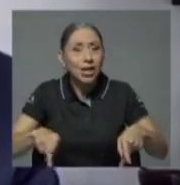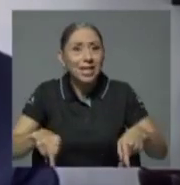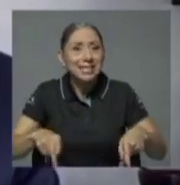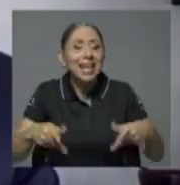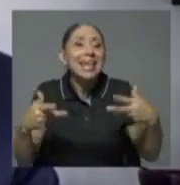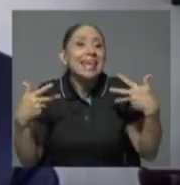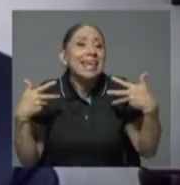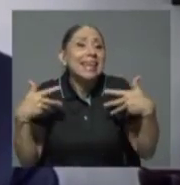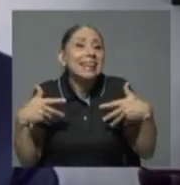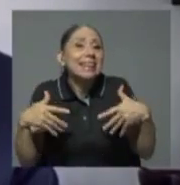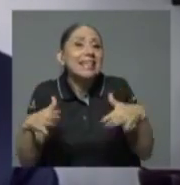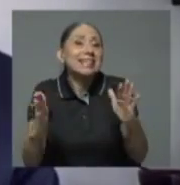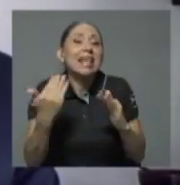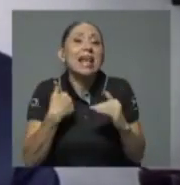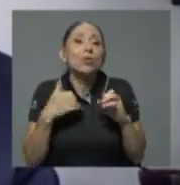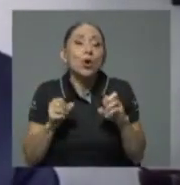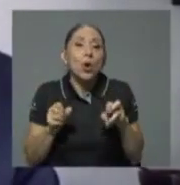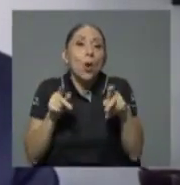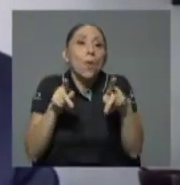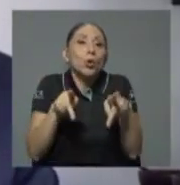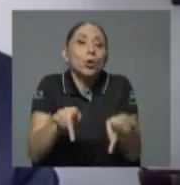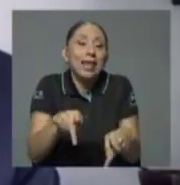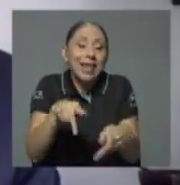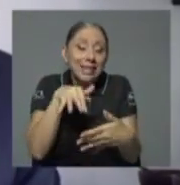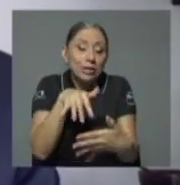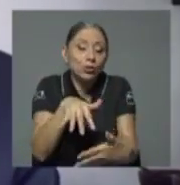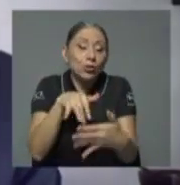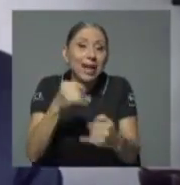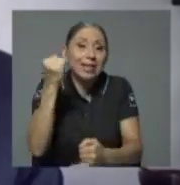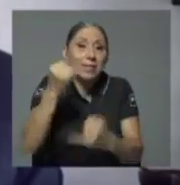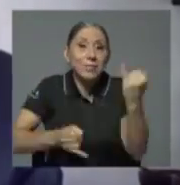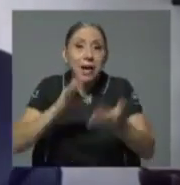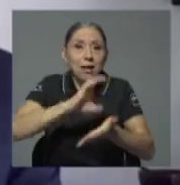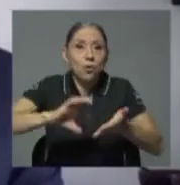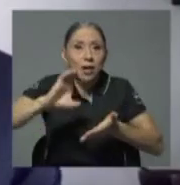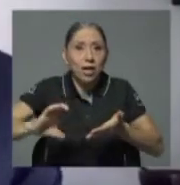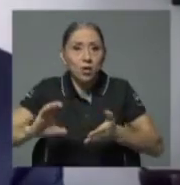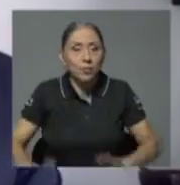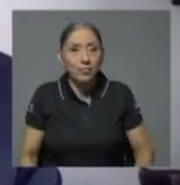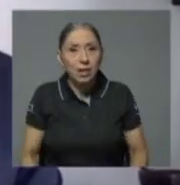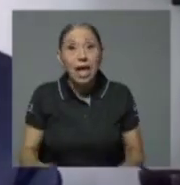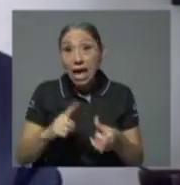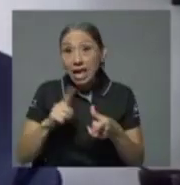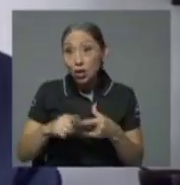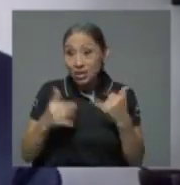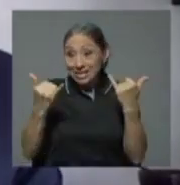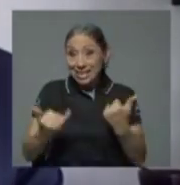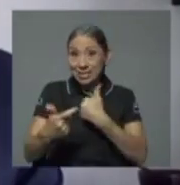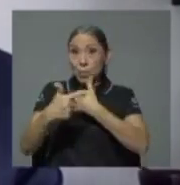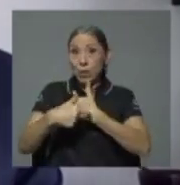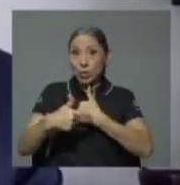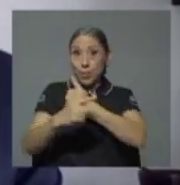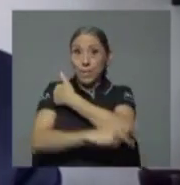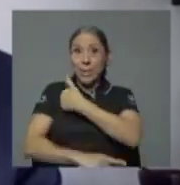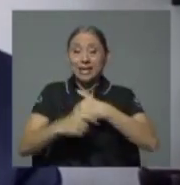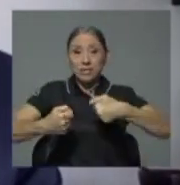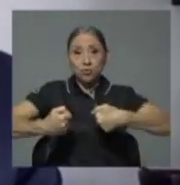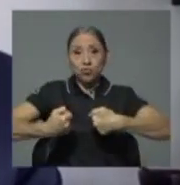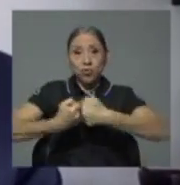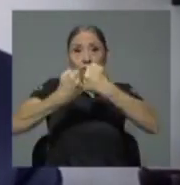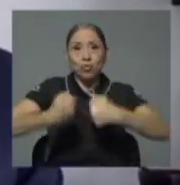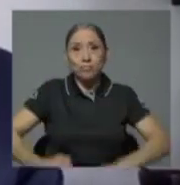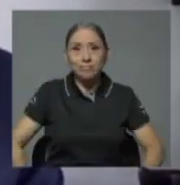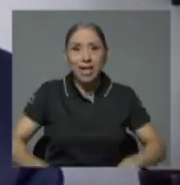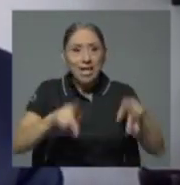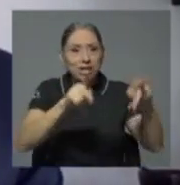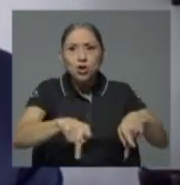tuvieron la posibilidad de terminar la secundaria. Entonces hay un reto país en este momento que la ciudadanía